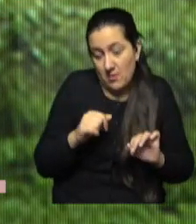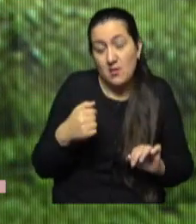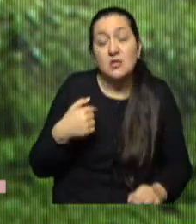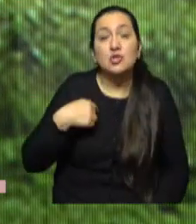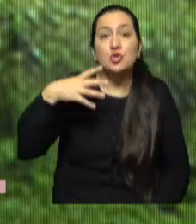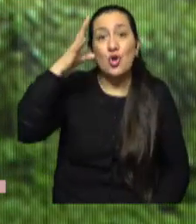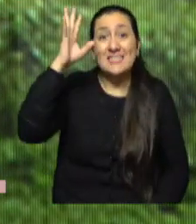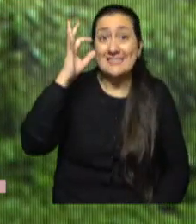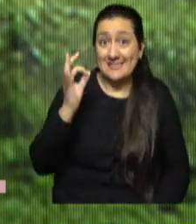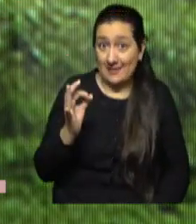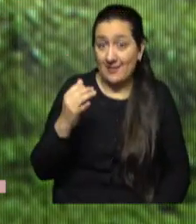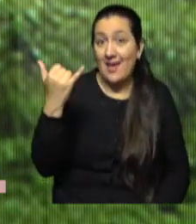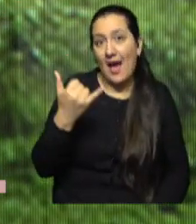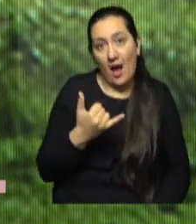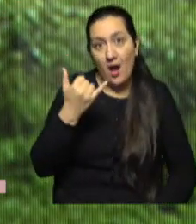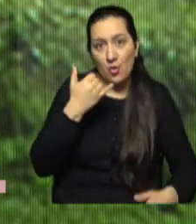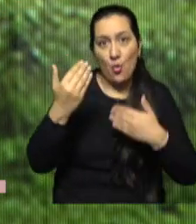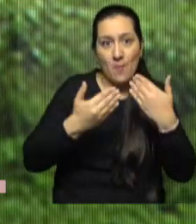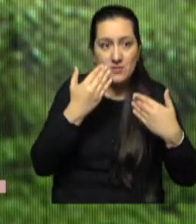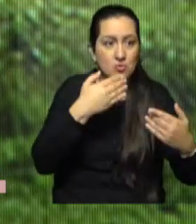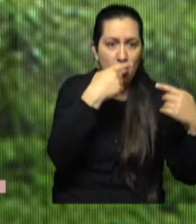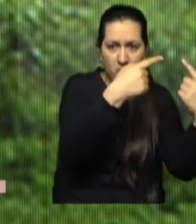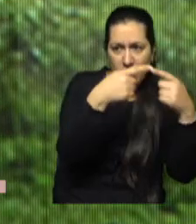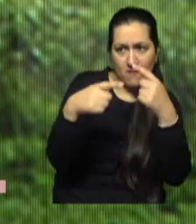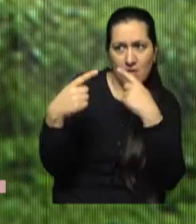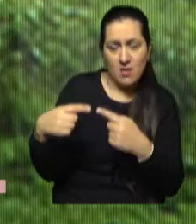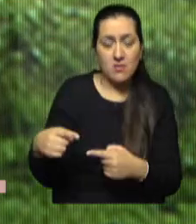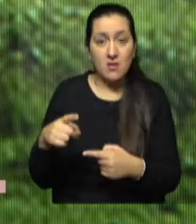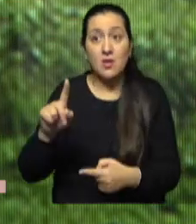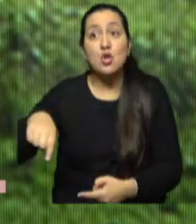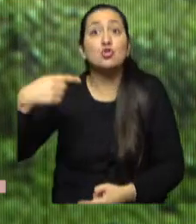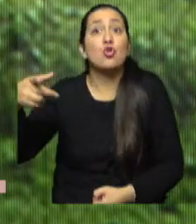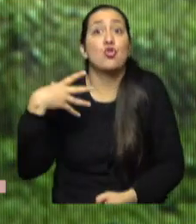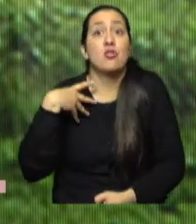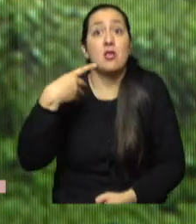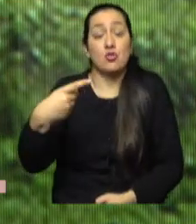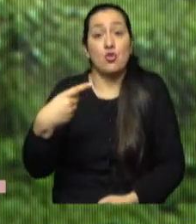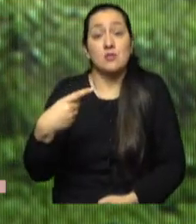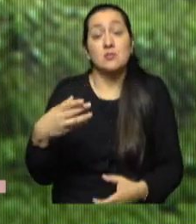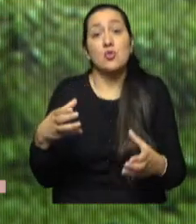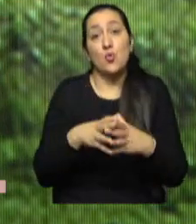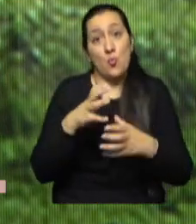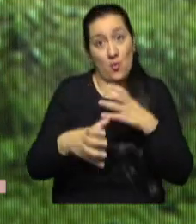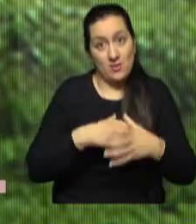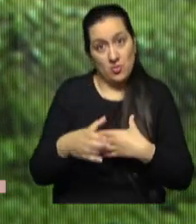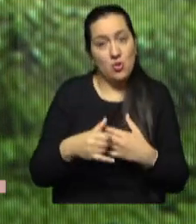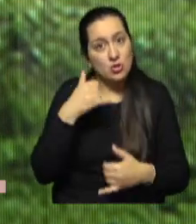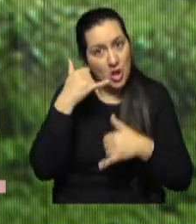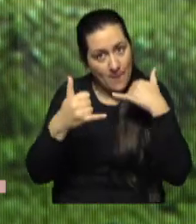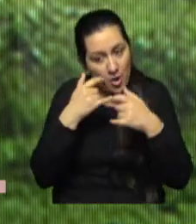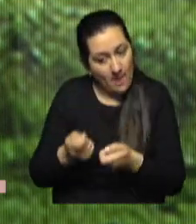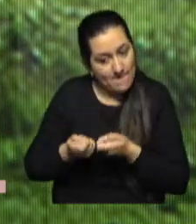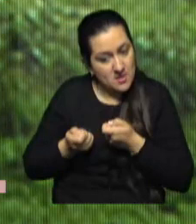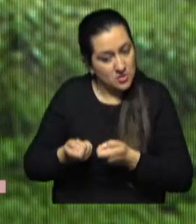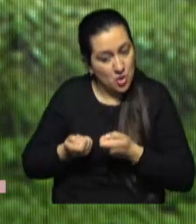consta Así que hubo conversaciones distintas comparaciones y que los otros directores que son de la coalición recibieron presiones